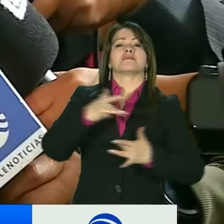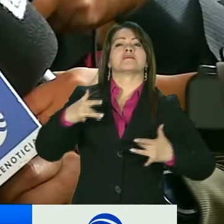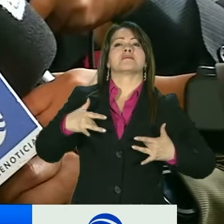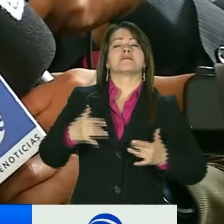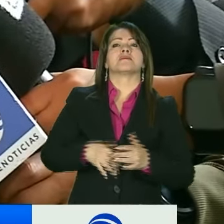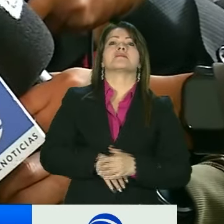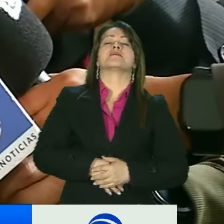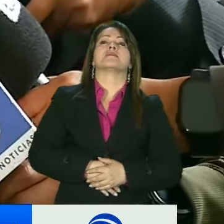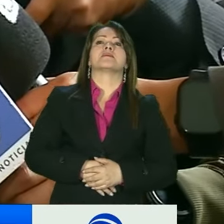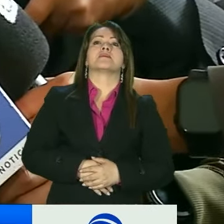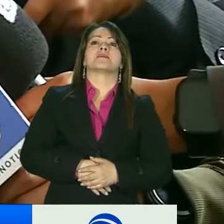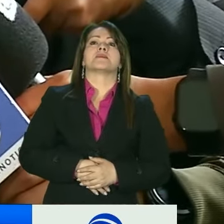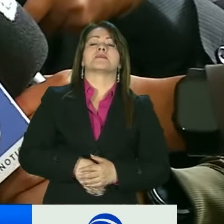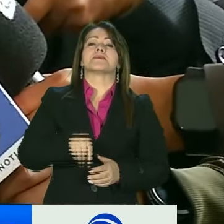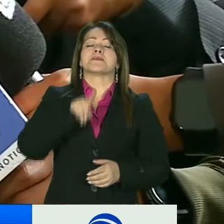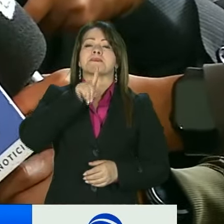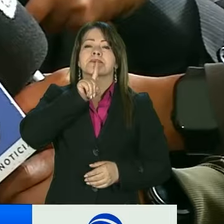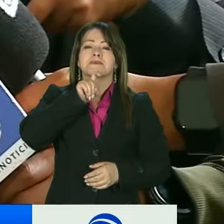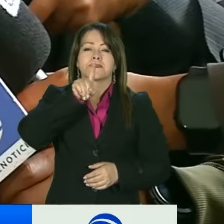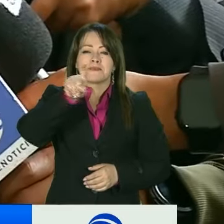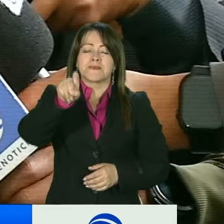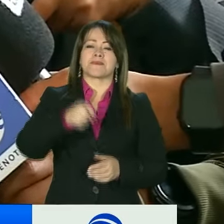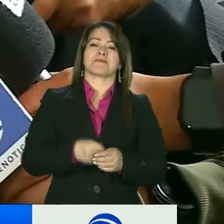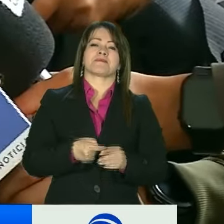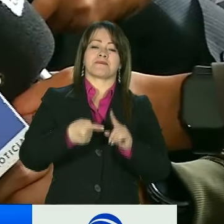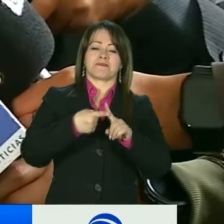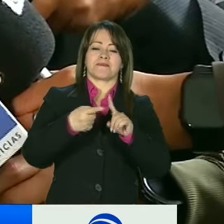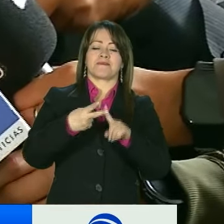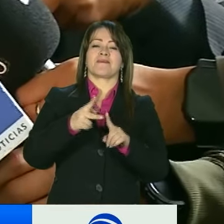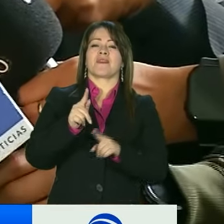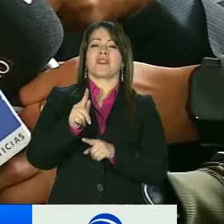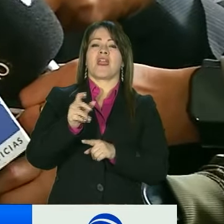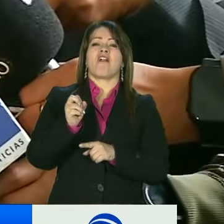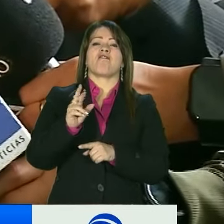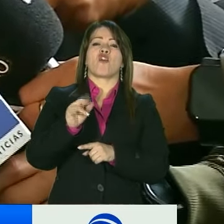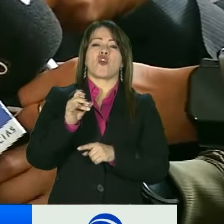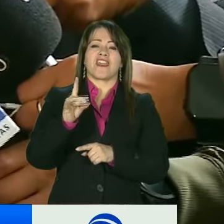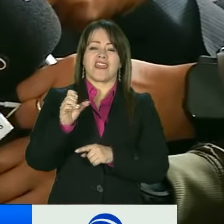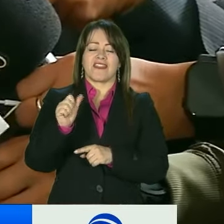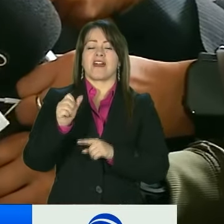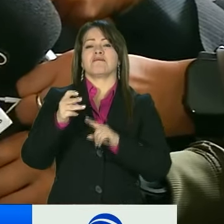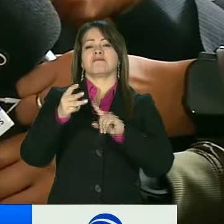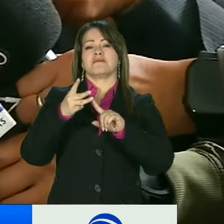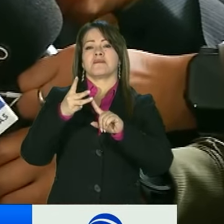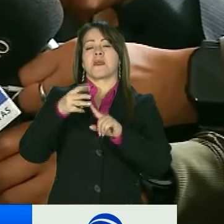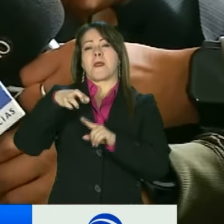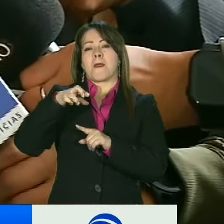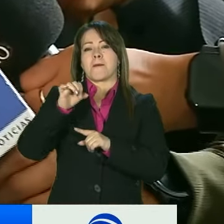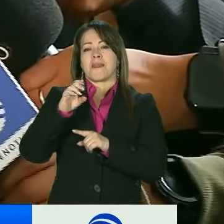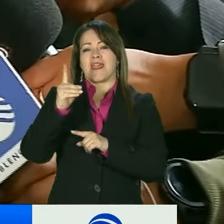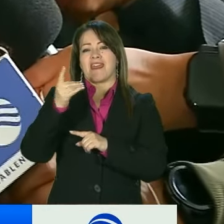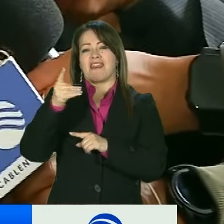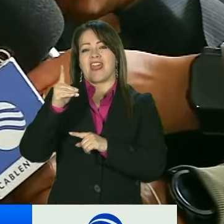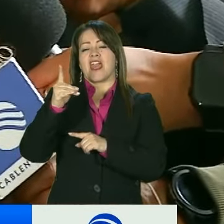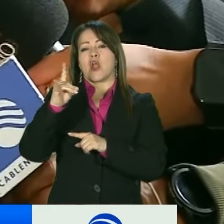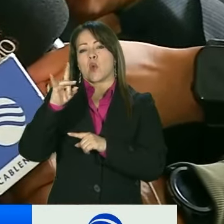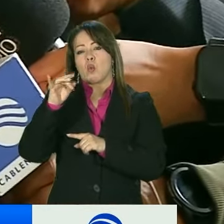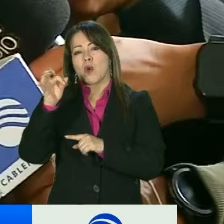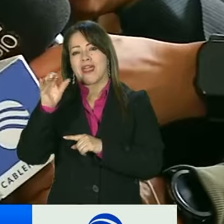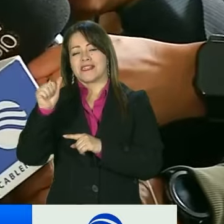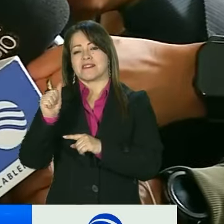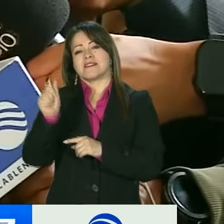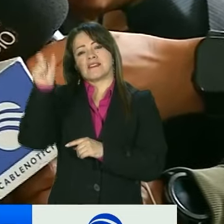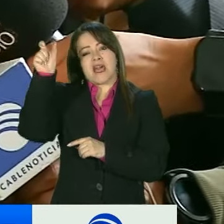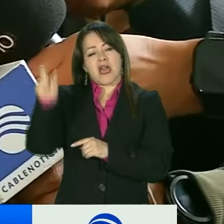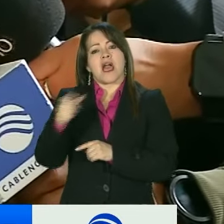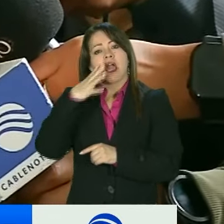En Bucaramanga, en Florida Blanca, en Piedecuesta, y por supuesto era una persona muy querida y por